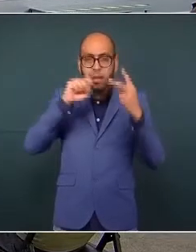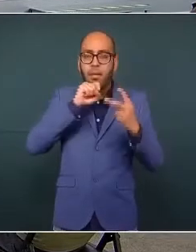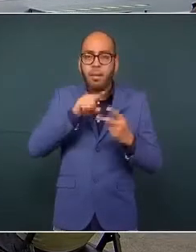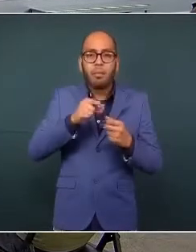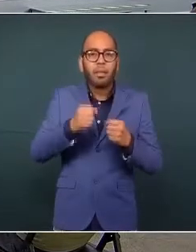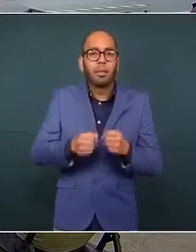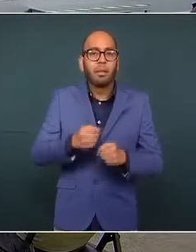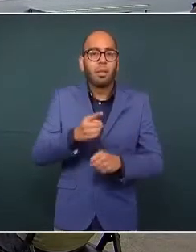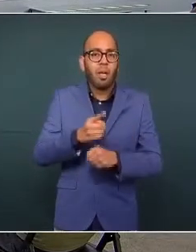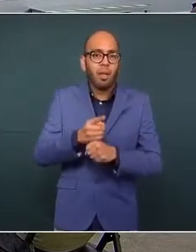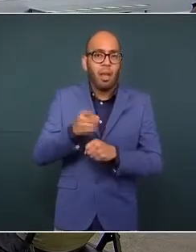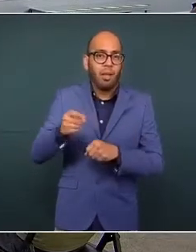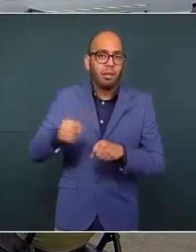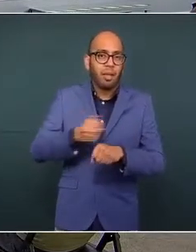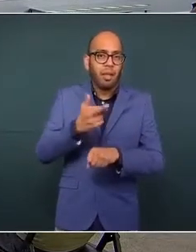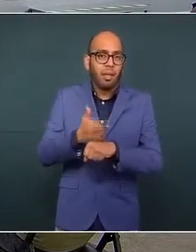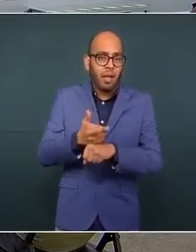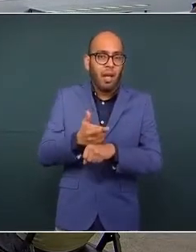primera,